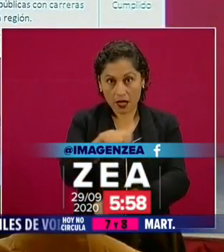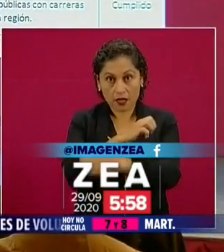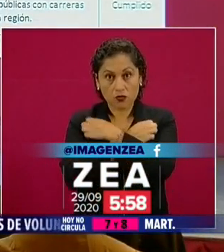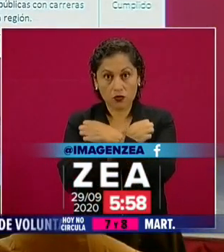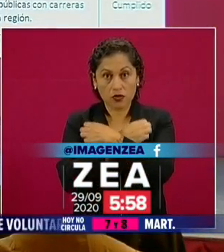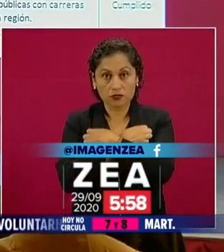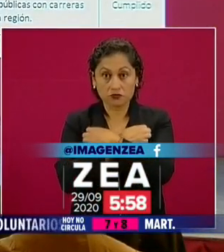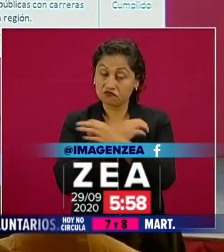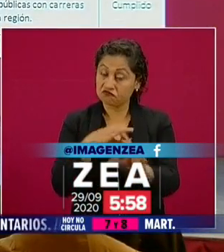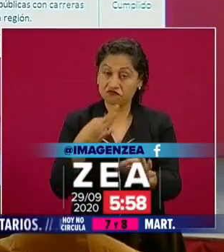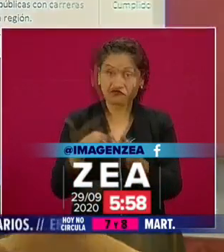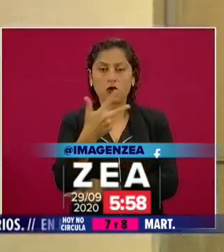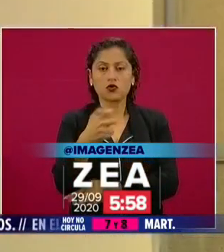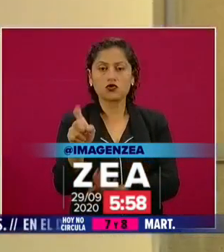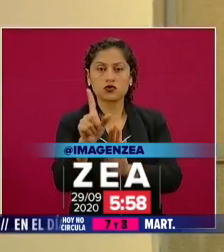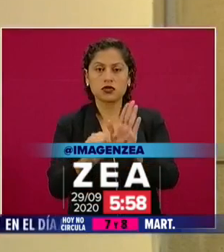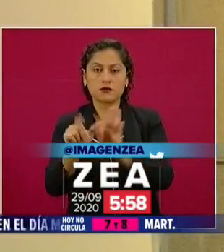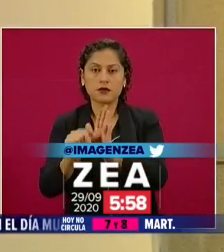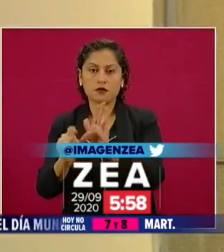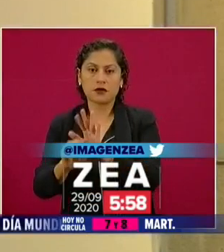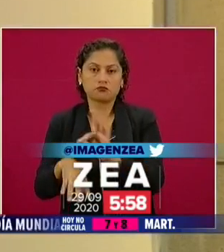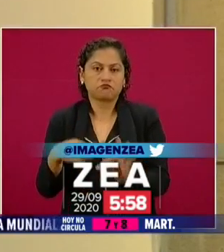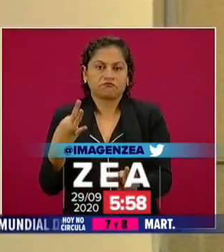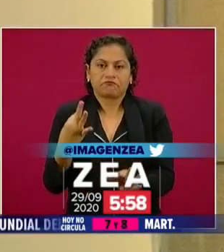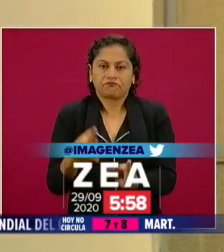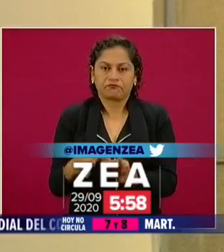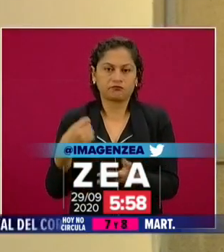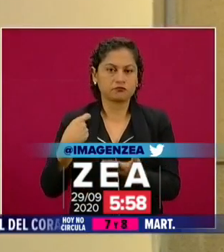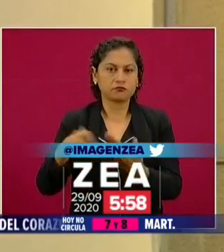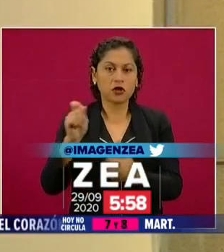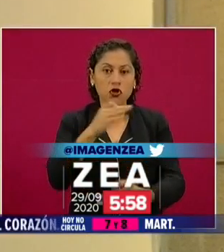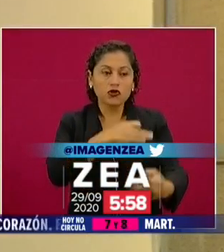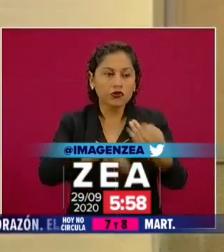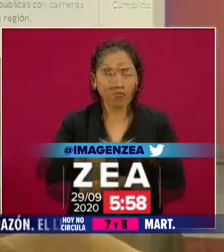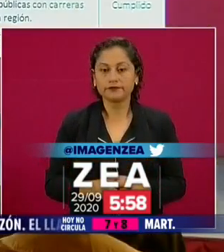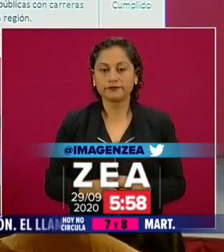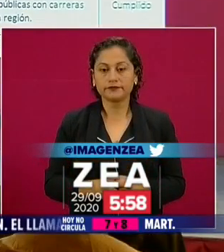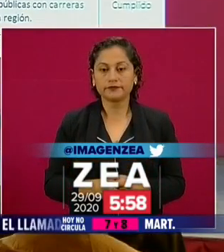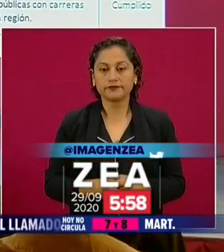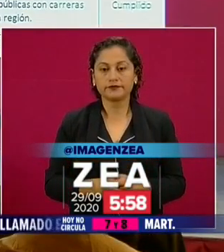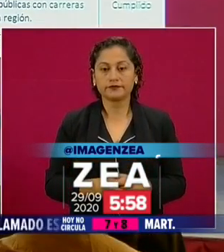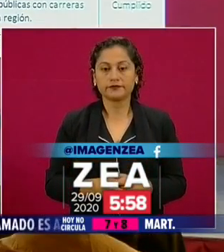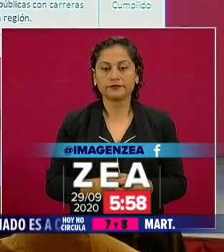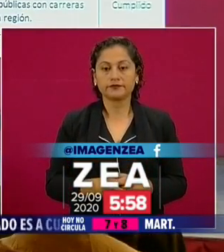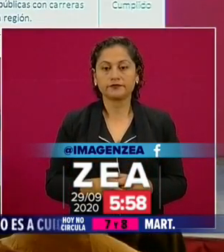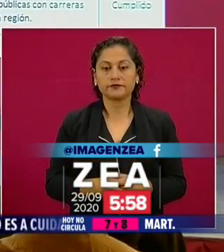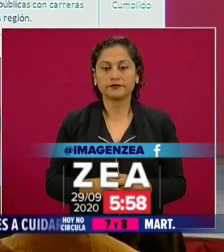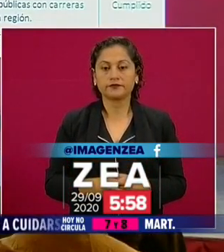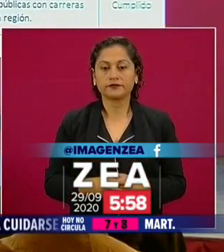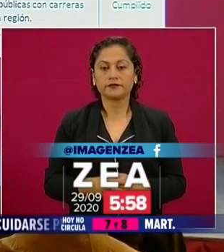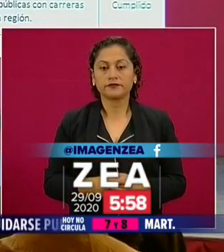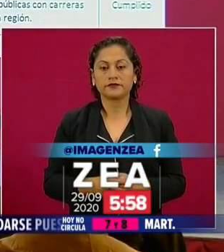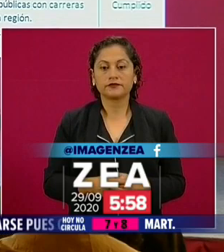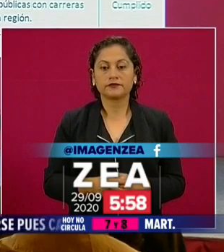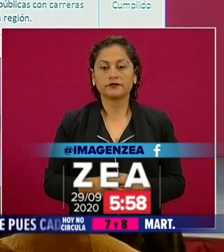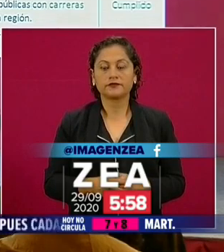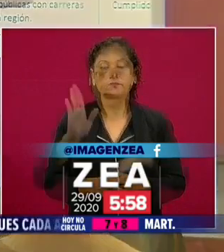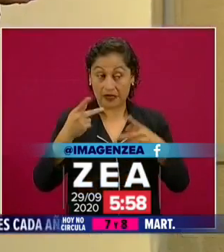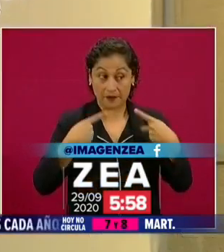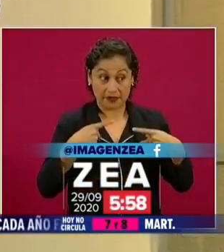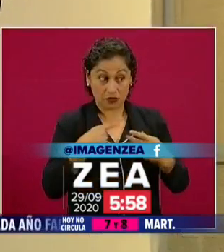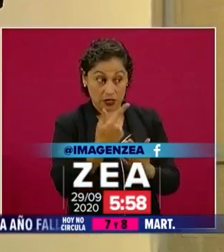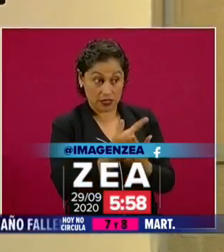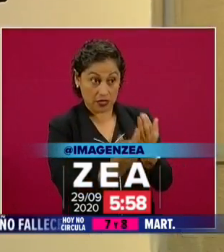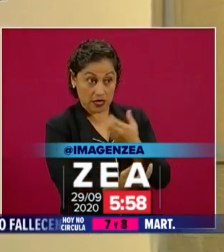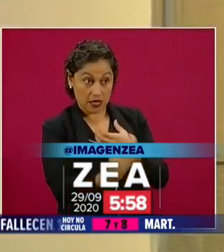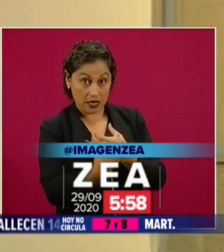Obrador pidió a los mexicanos para sentar las bases de la Cuarta Transformación. Durante su conferencia matutina, lo que ha dado